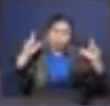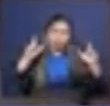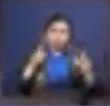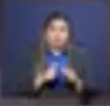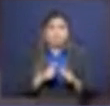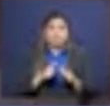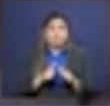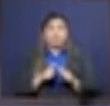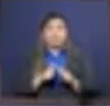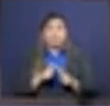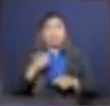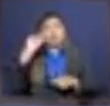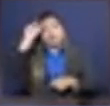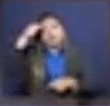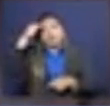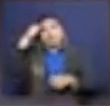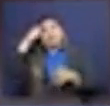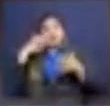de incertidumbre,